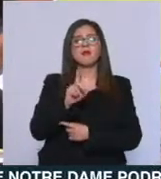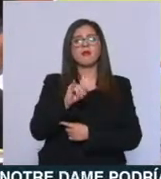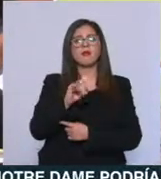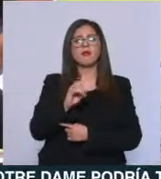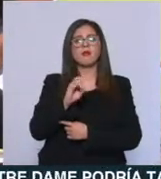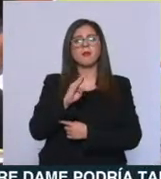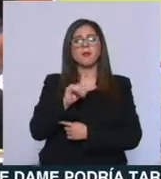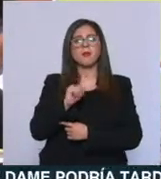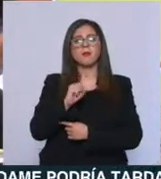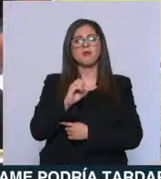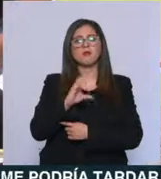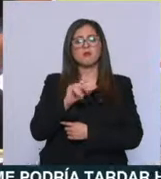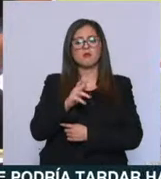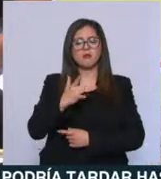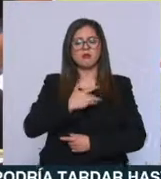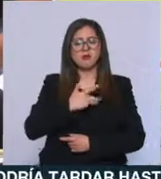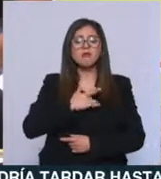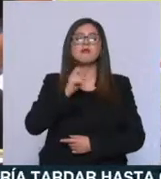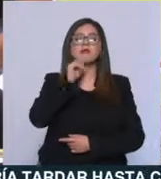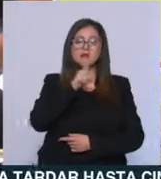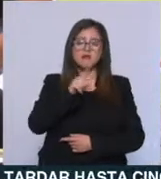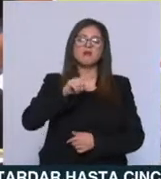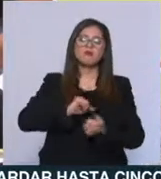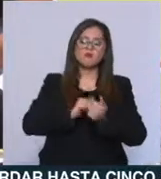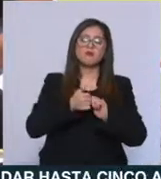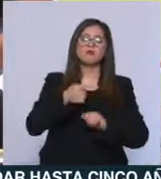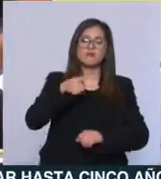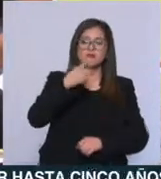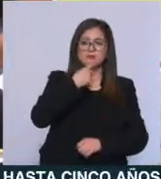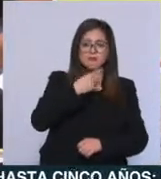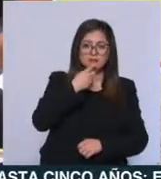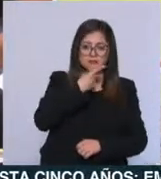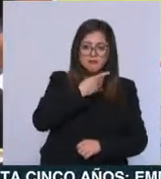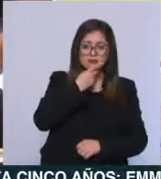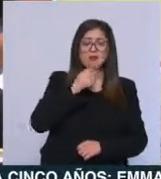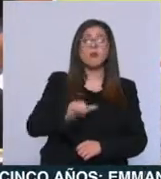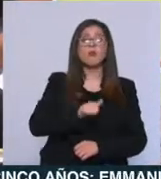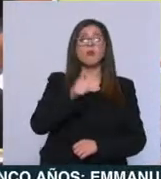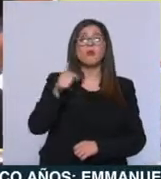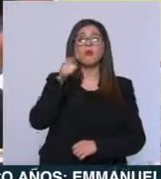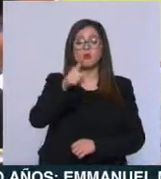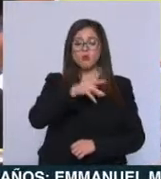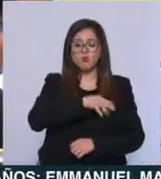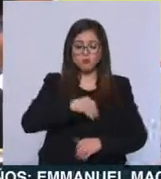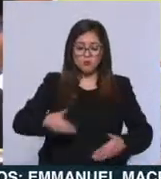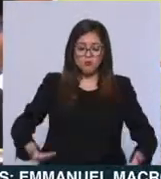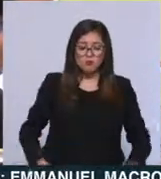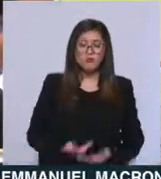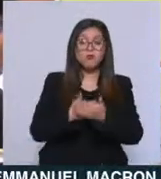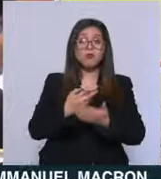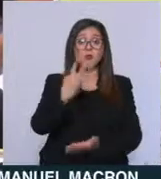desarrollar diabetes. Finalmente, si han tenido algún hijo que pesa más de 4 kilos al nacer, si